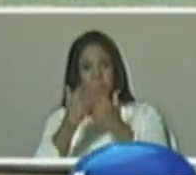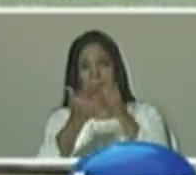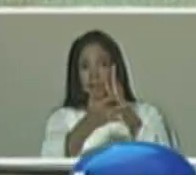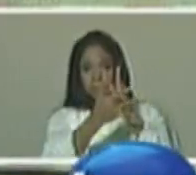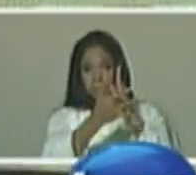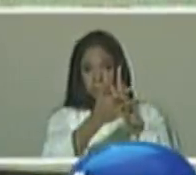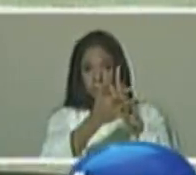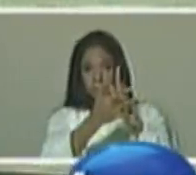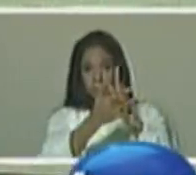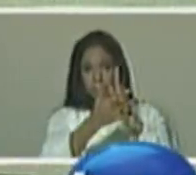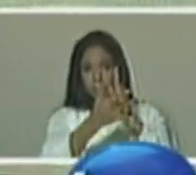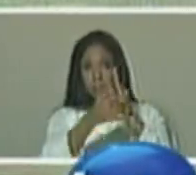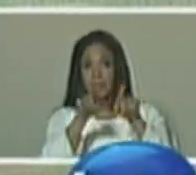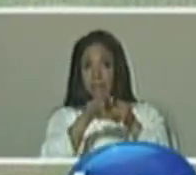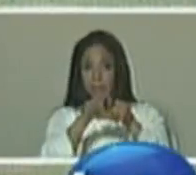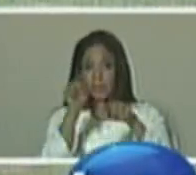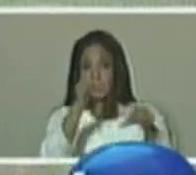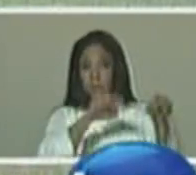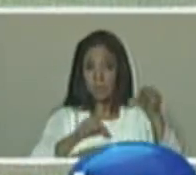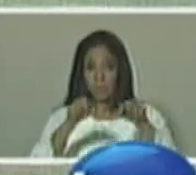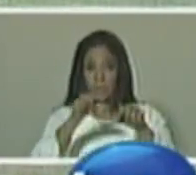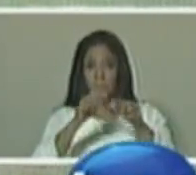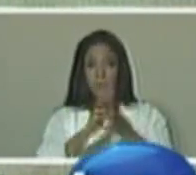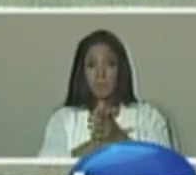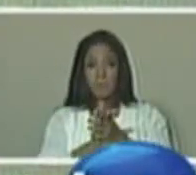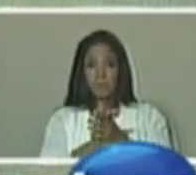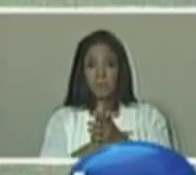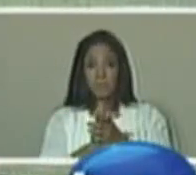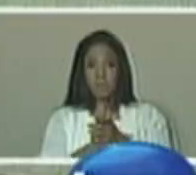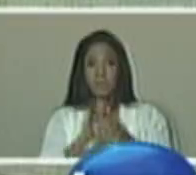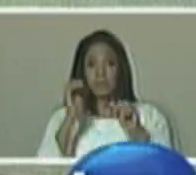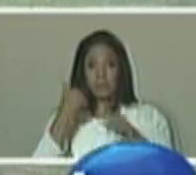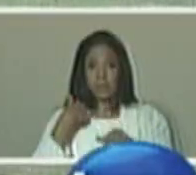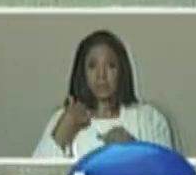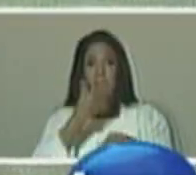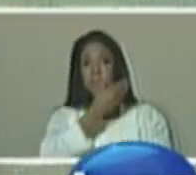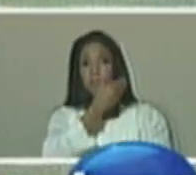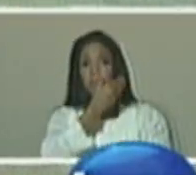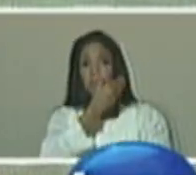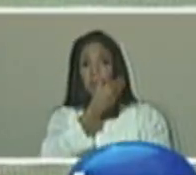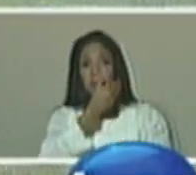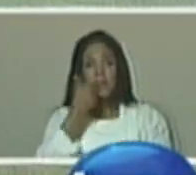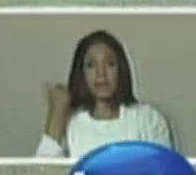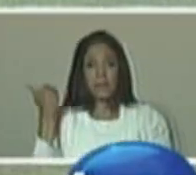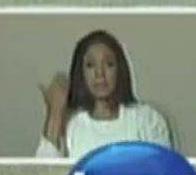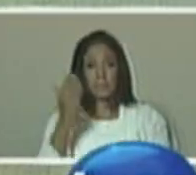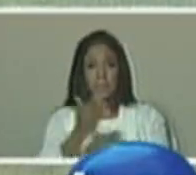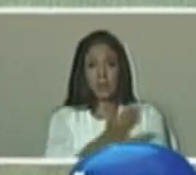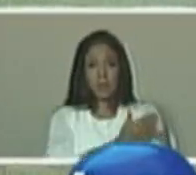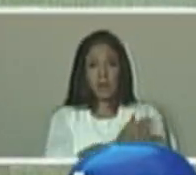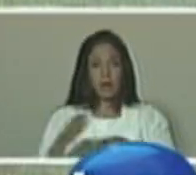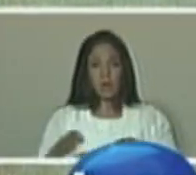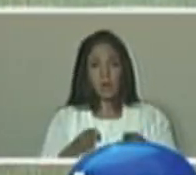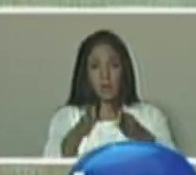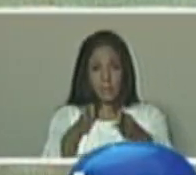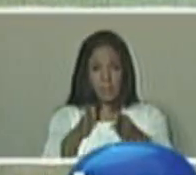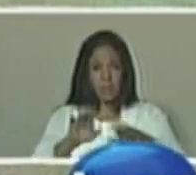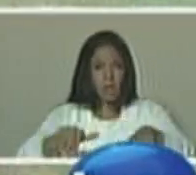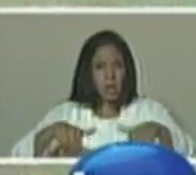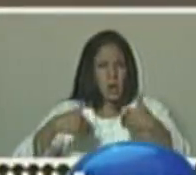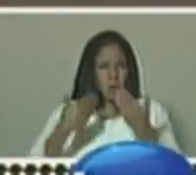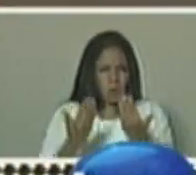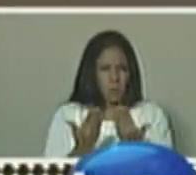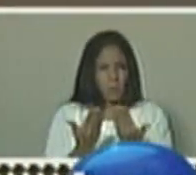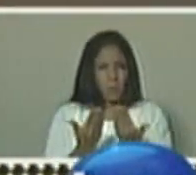tecnologías y plaguicidas. Además de esto, hay que mejorar los caminos en zonas de producción. ¿Cómo es